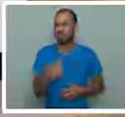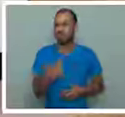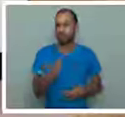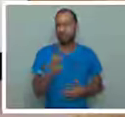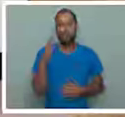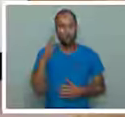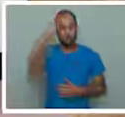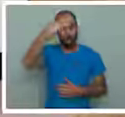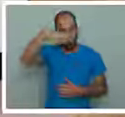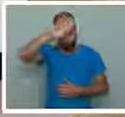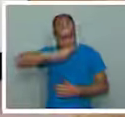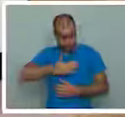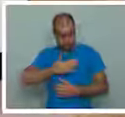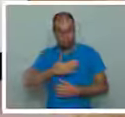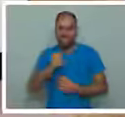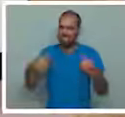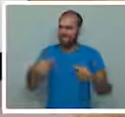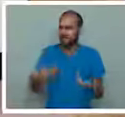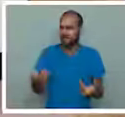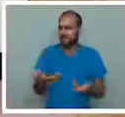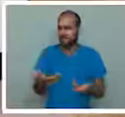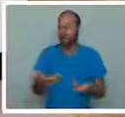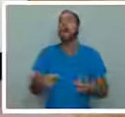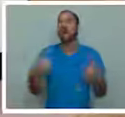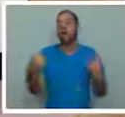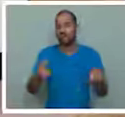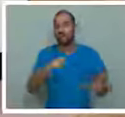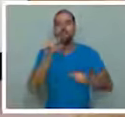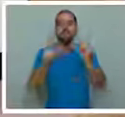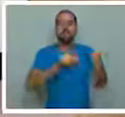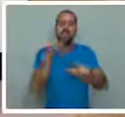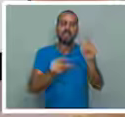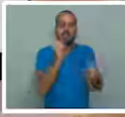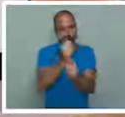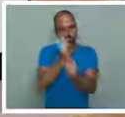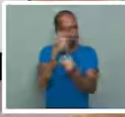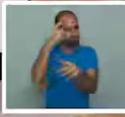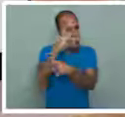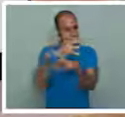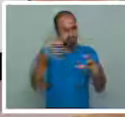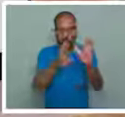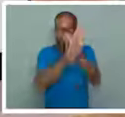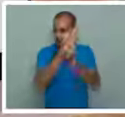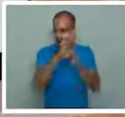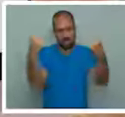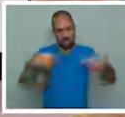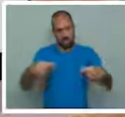hombres de ciencia tiene que ser un futuro de hombres de pensamiento